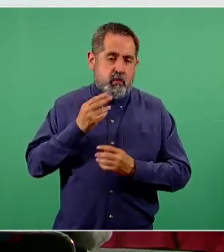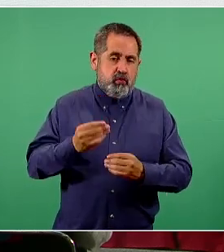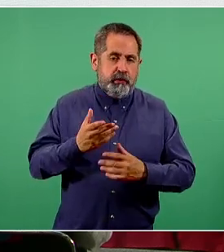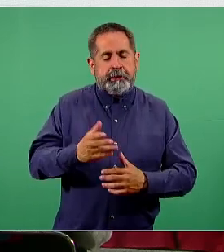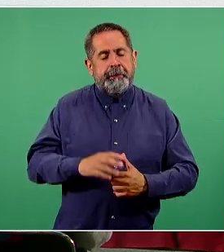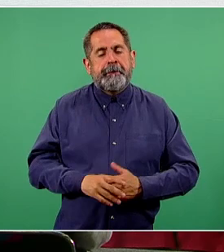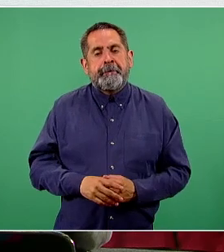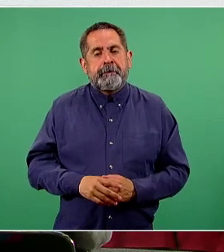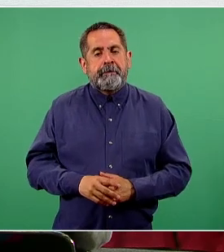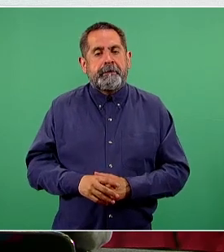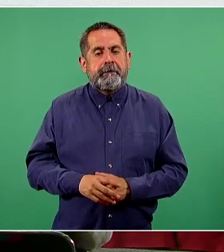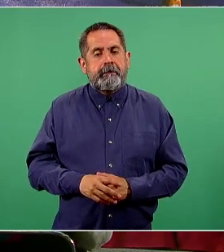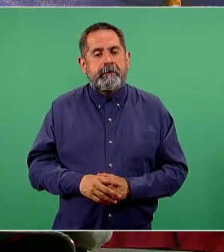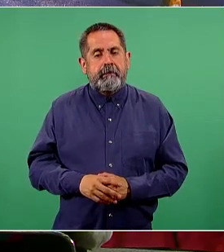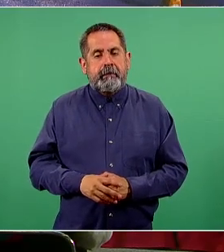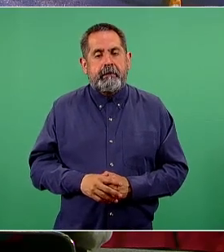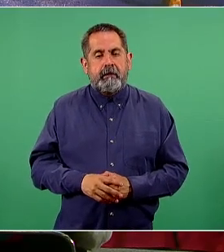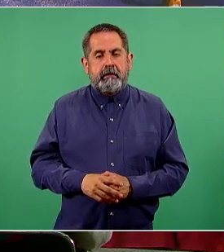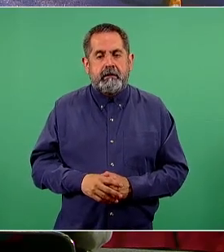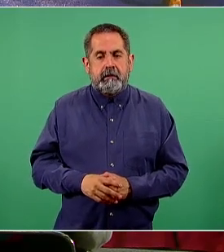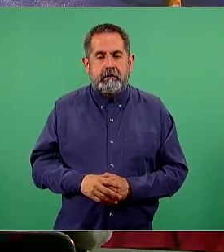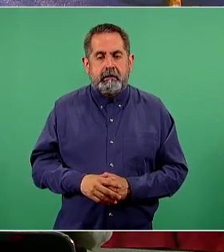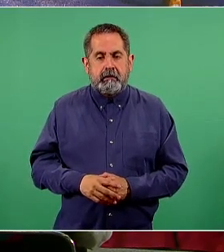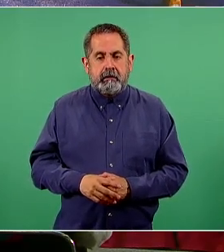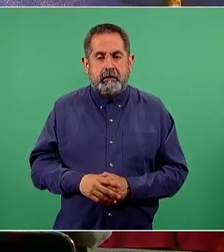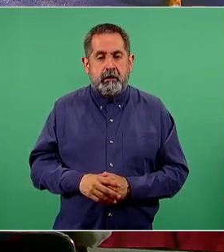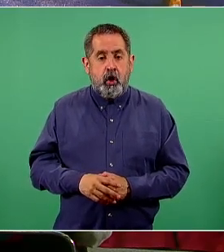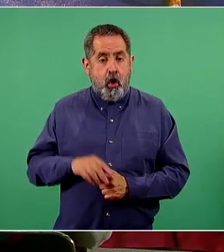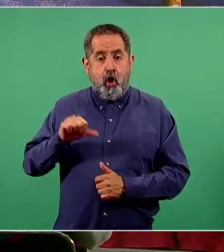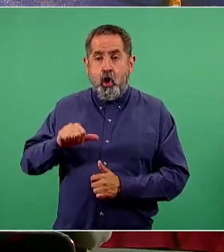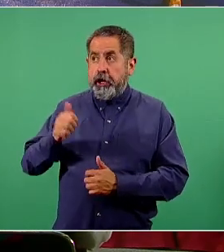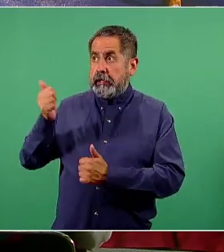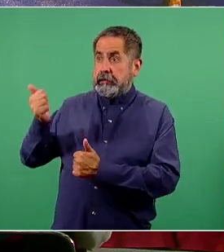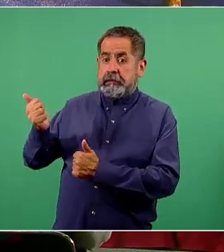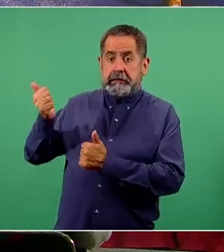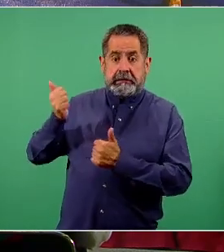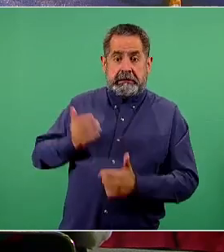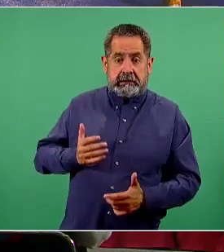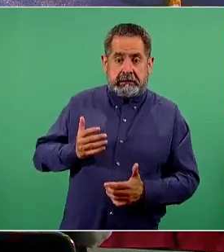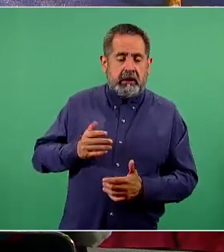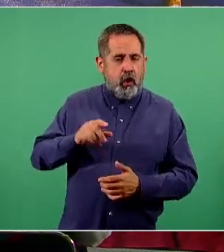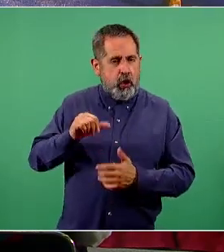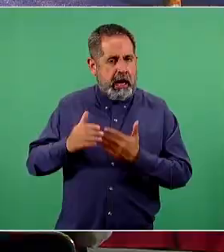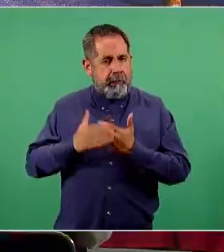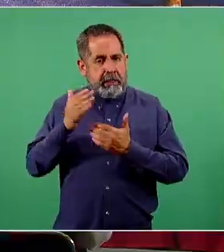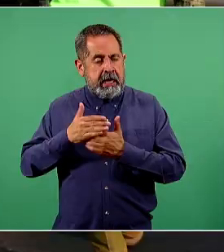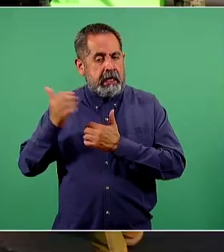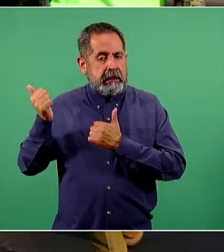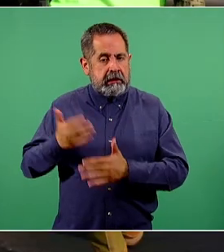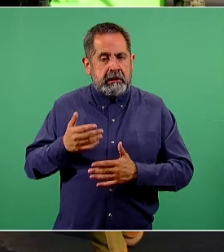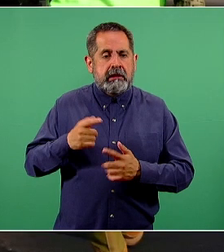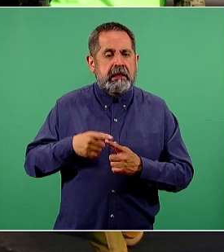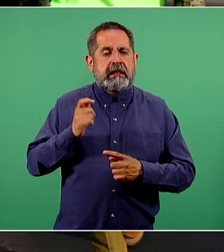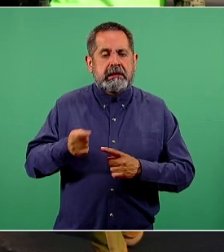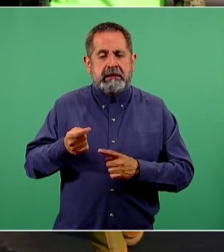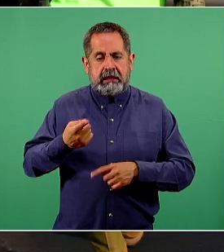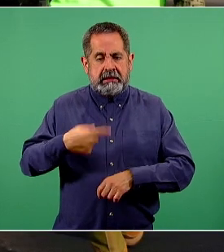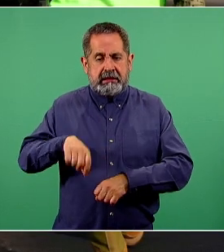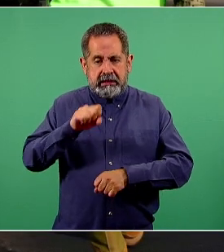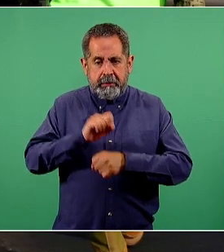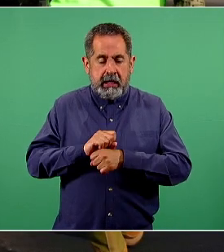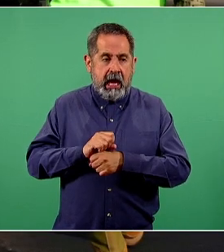La siguiente, por favor. Hoy recibimos dotación de vacunas, como decíamos en la mañana. Esta es una semana